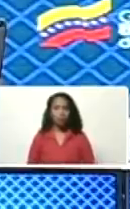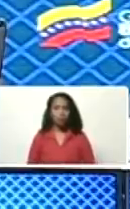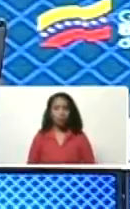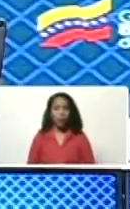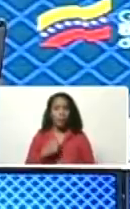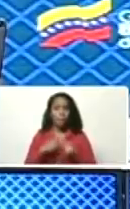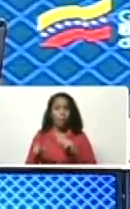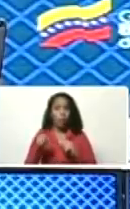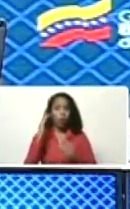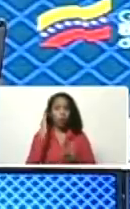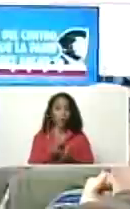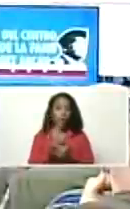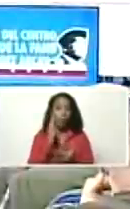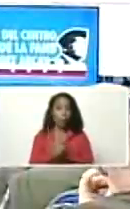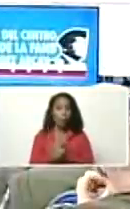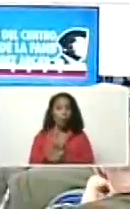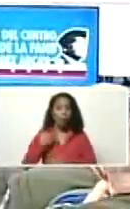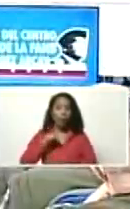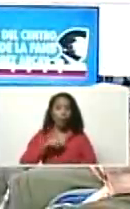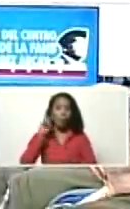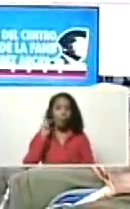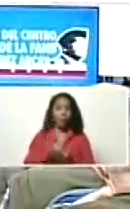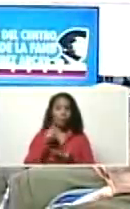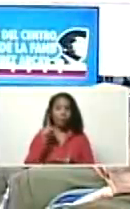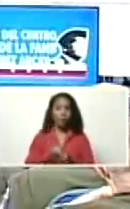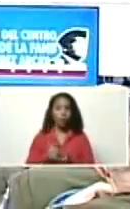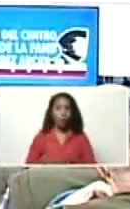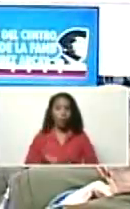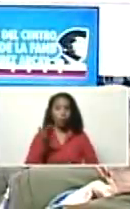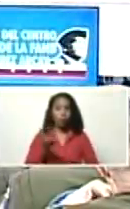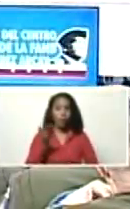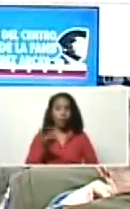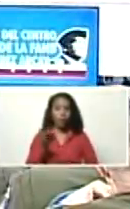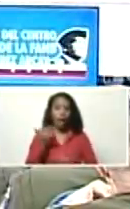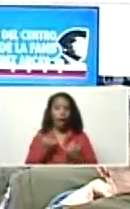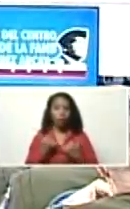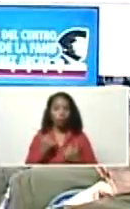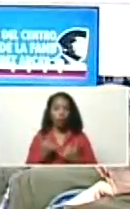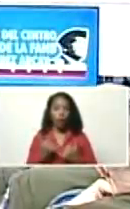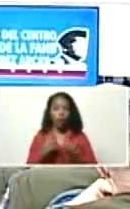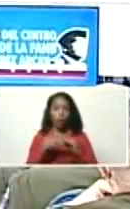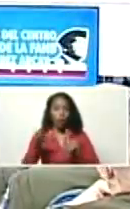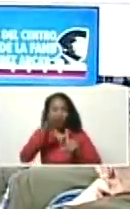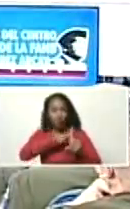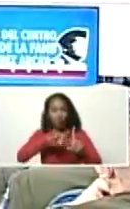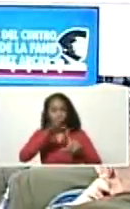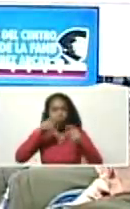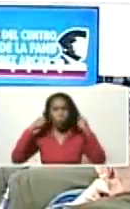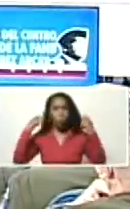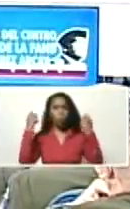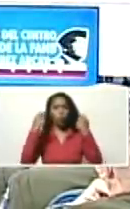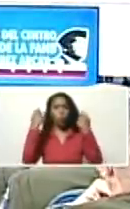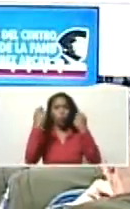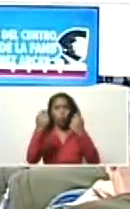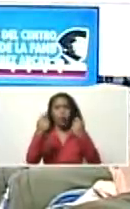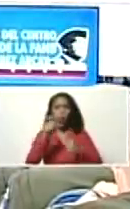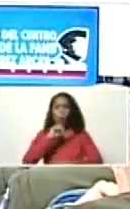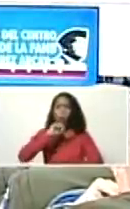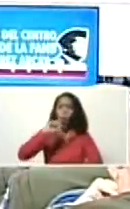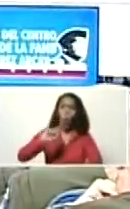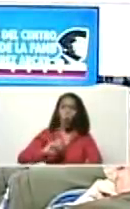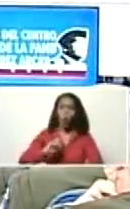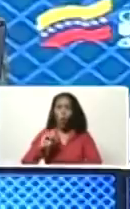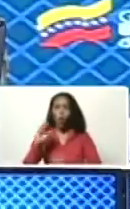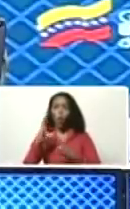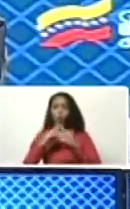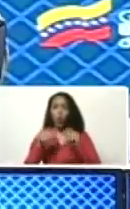pero siempre tengamos presente que toda la conspiración, todas las campañas de odio, todo el daño que se le